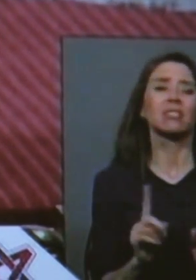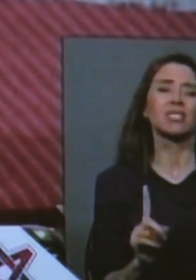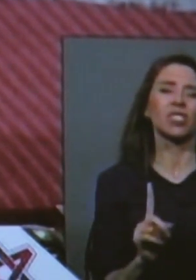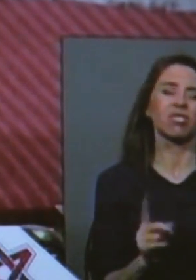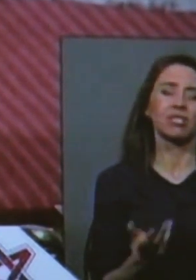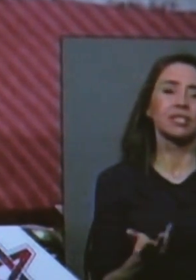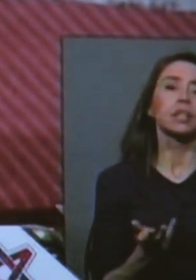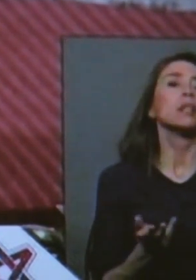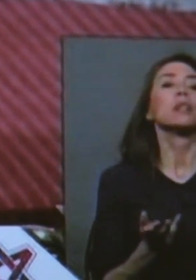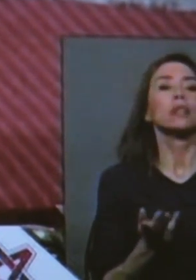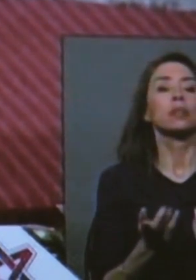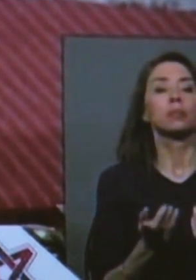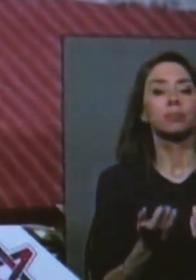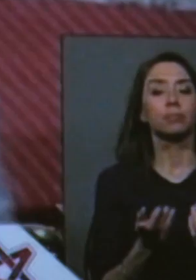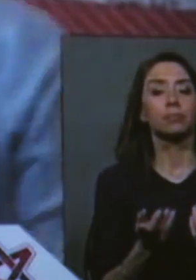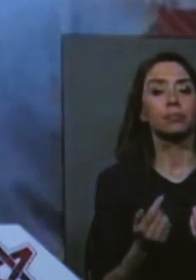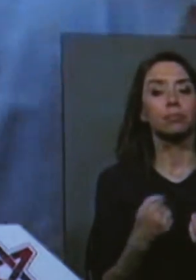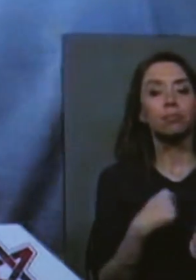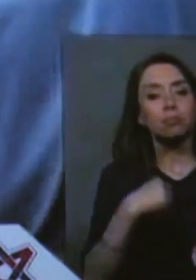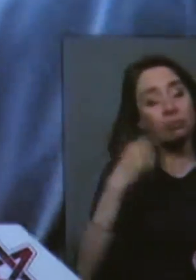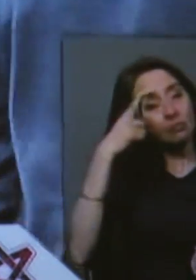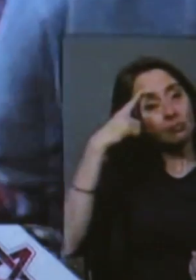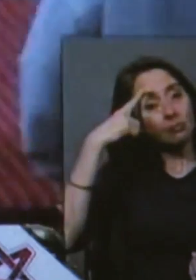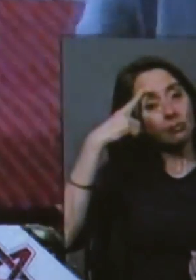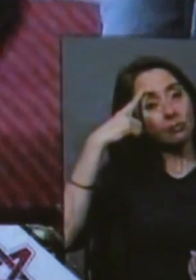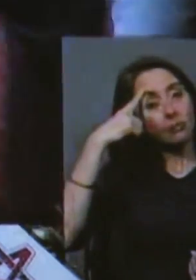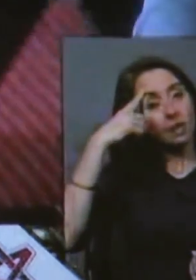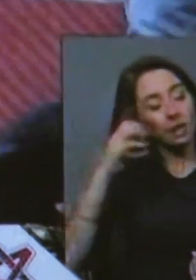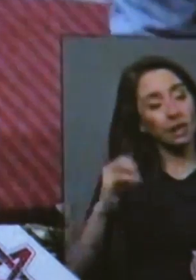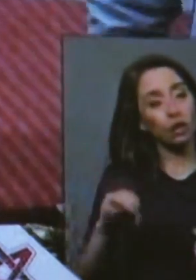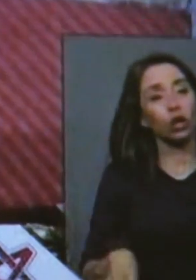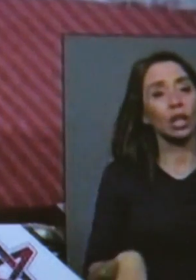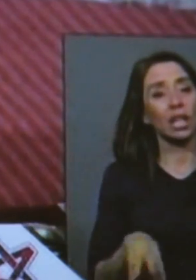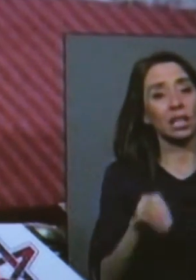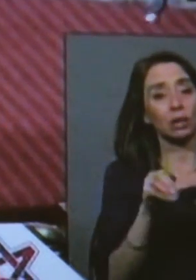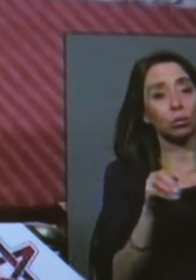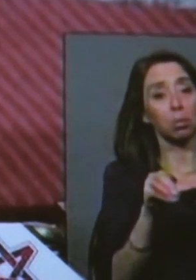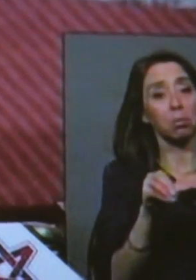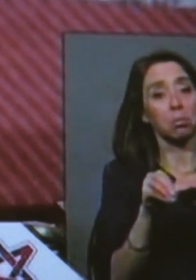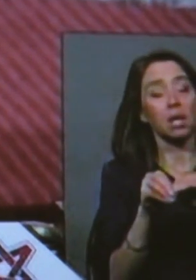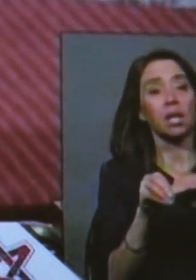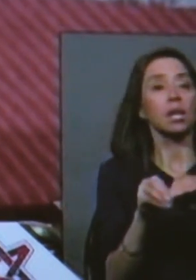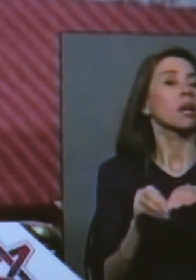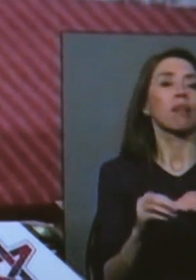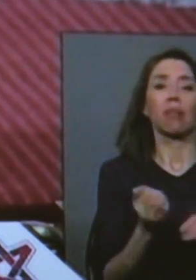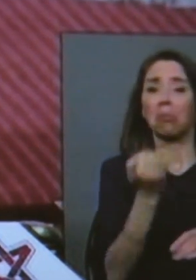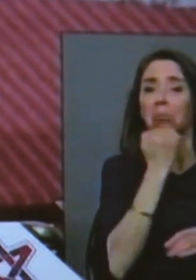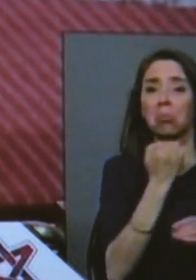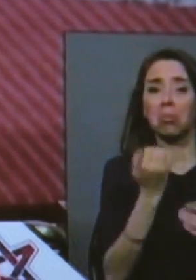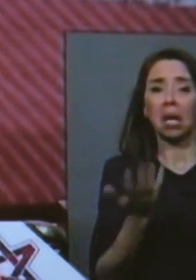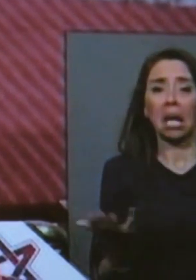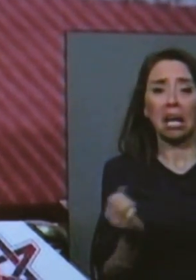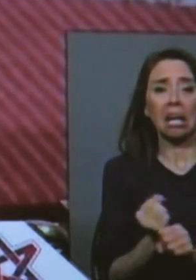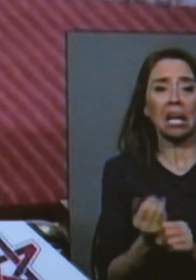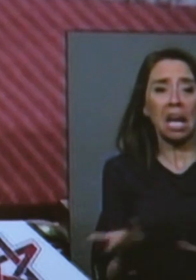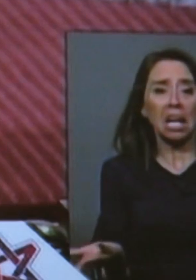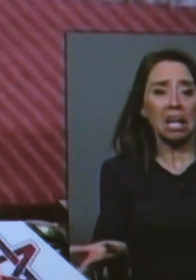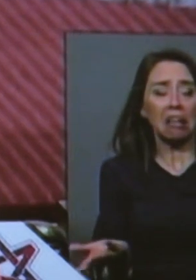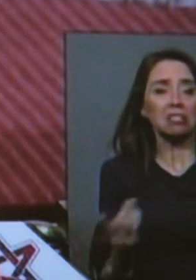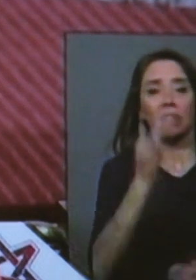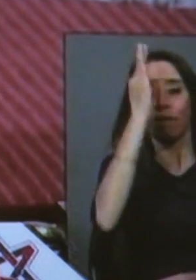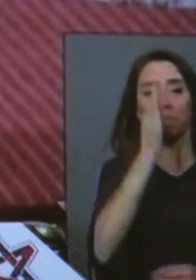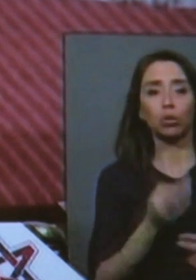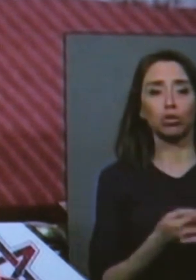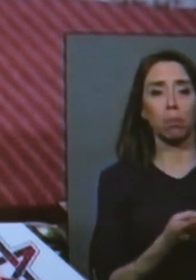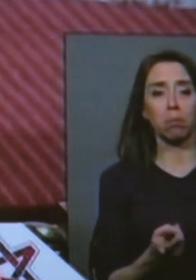detalles, ya que creo que he resumido en pocas líneas la negligencia total por parte de los funcionarios públicos,